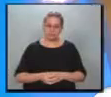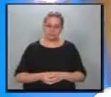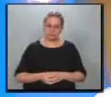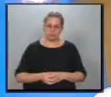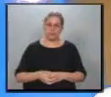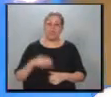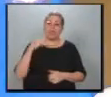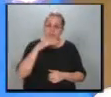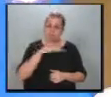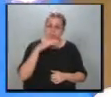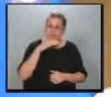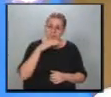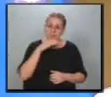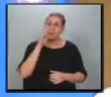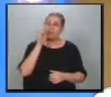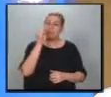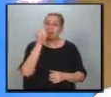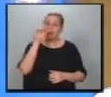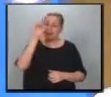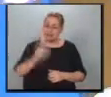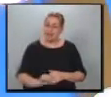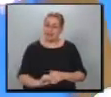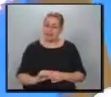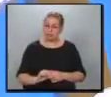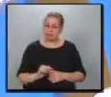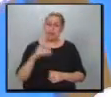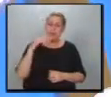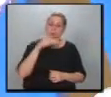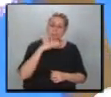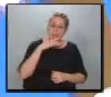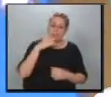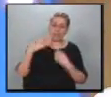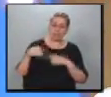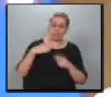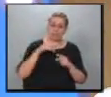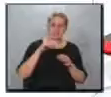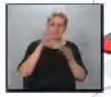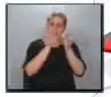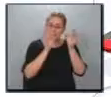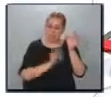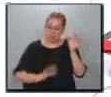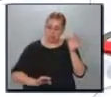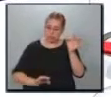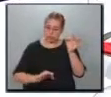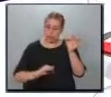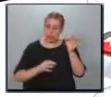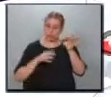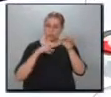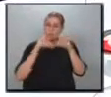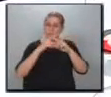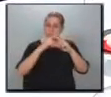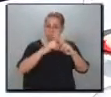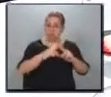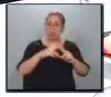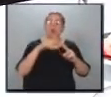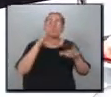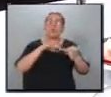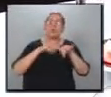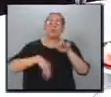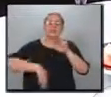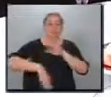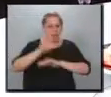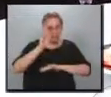Los vinos de menor precio son vinos de distinto viñedo, de mayor cultivo y, por